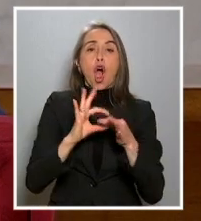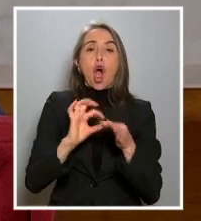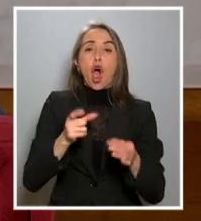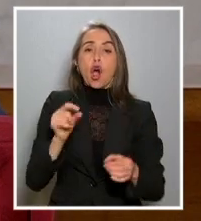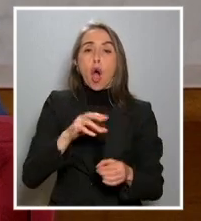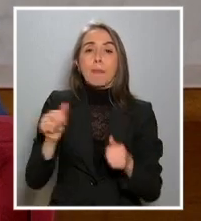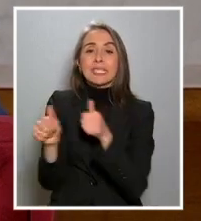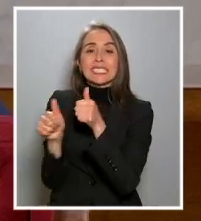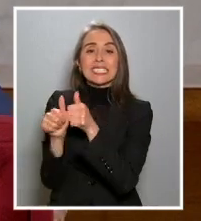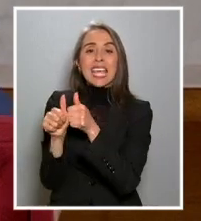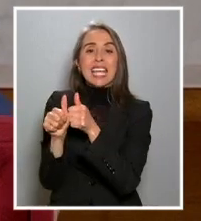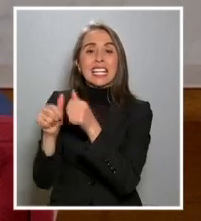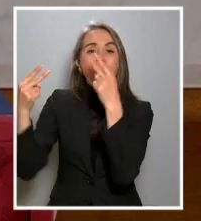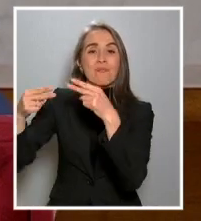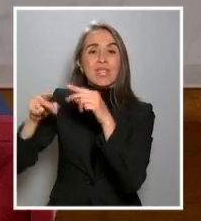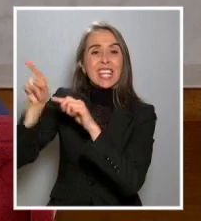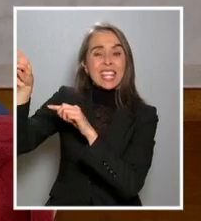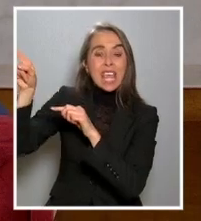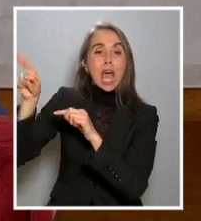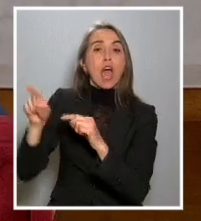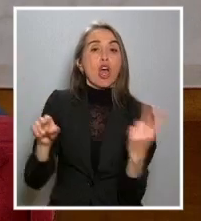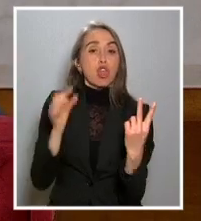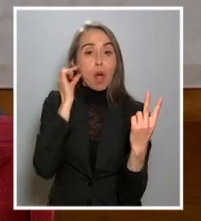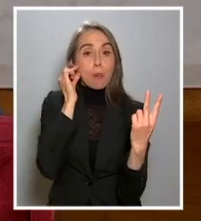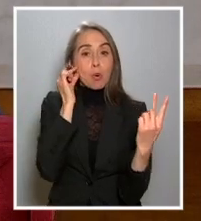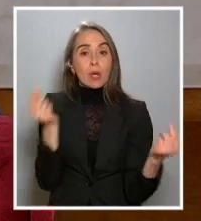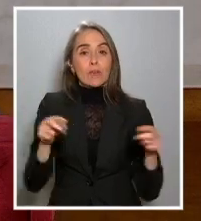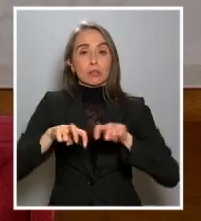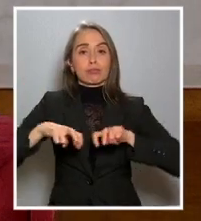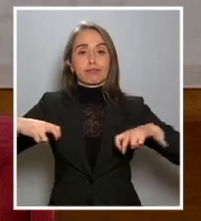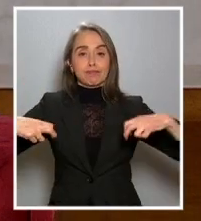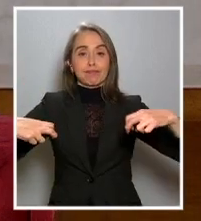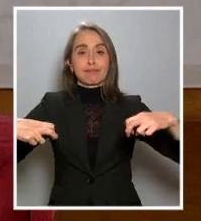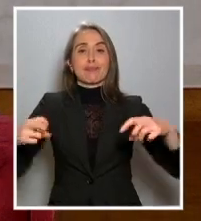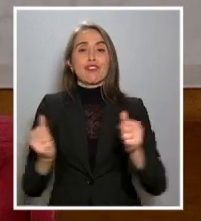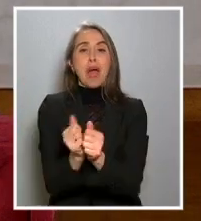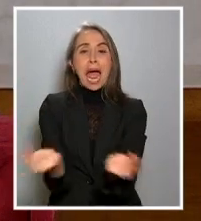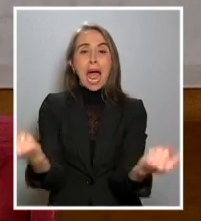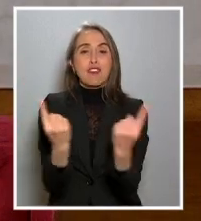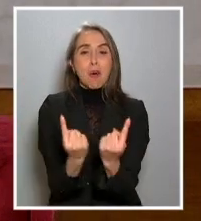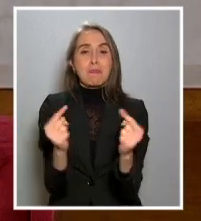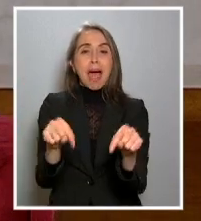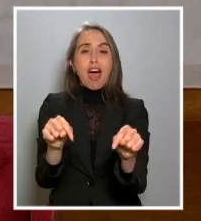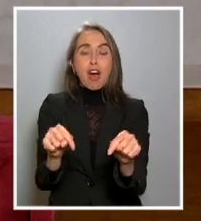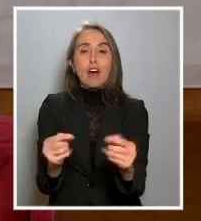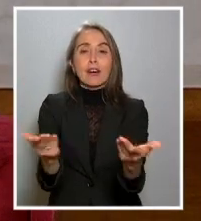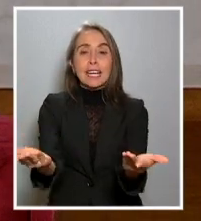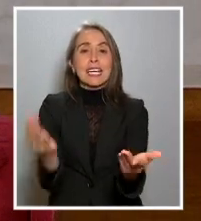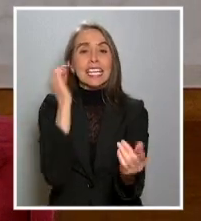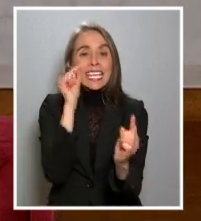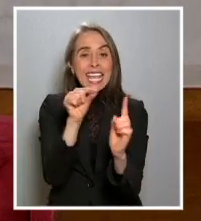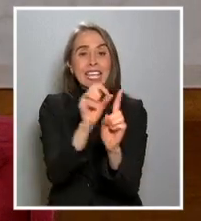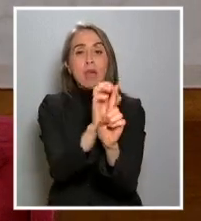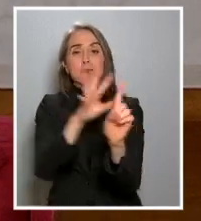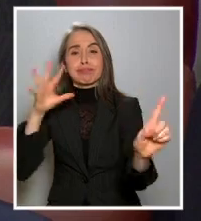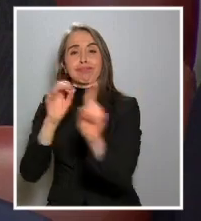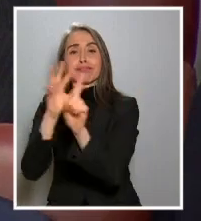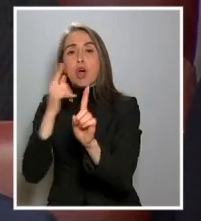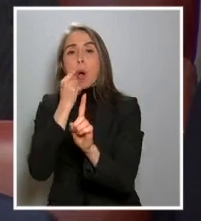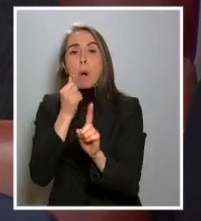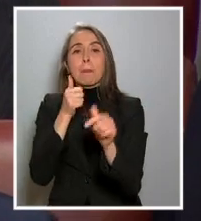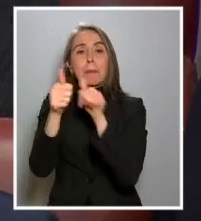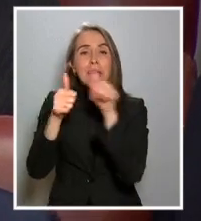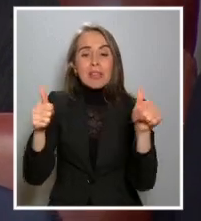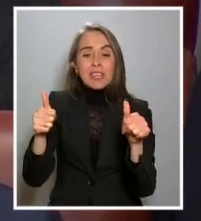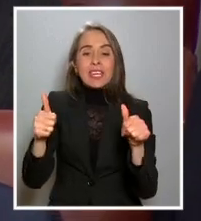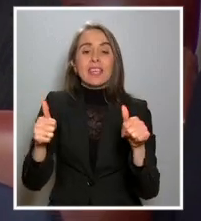de acá cerca, en Viña del Mar. Ambas nos están acompañando el día de hoy, y a ellas, y a través de ellas, a todos los dirigentes y dirigentes